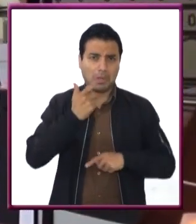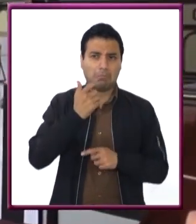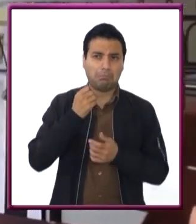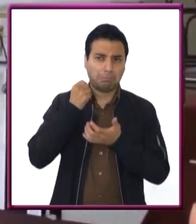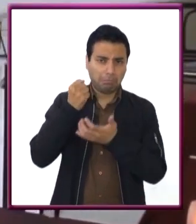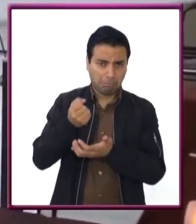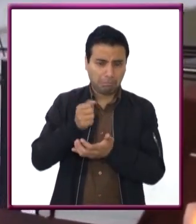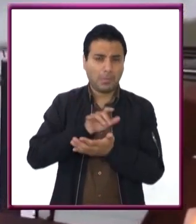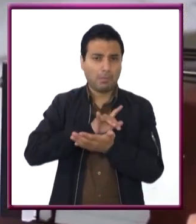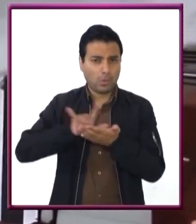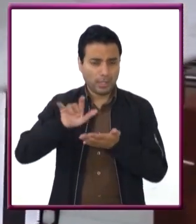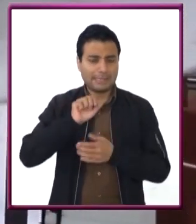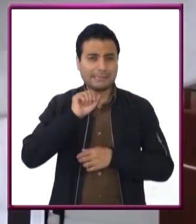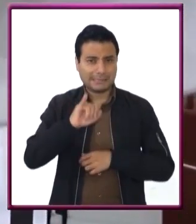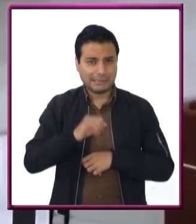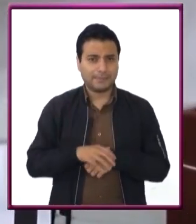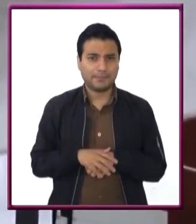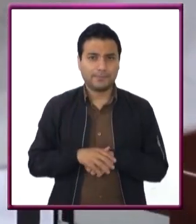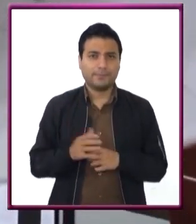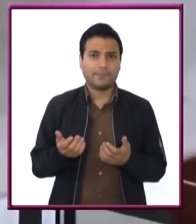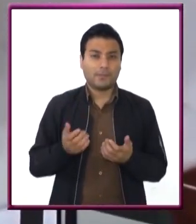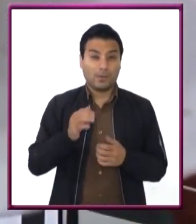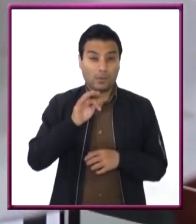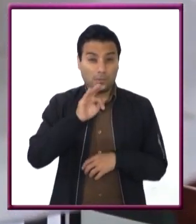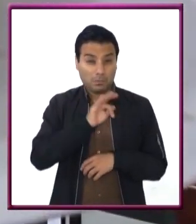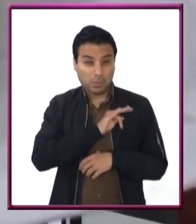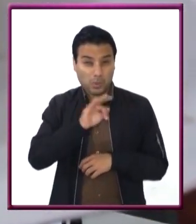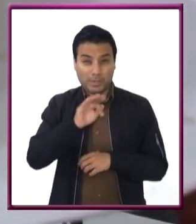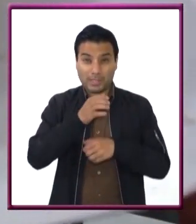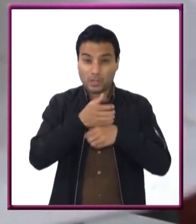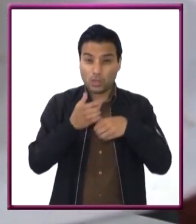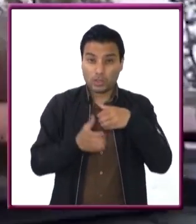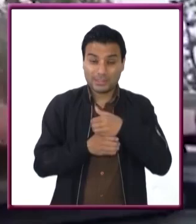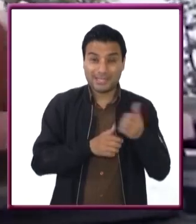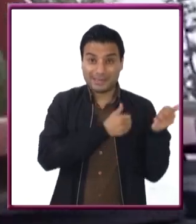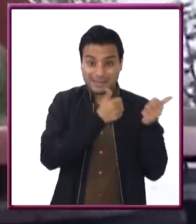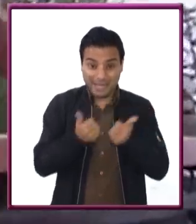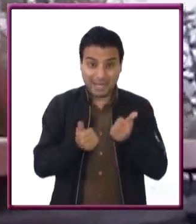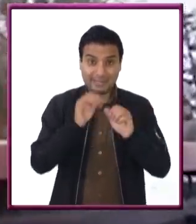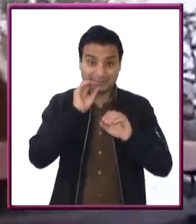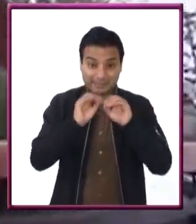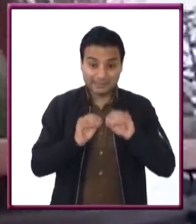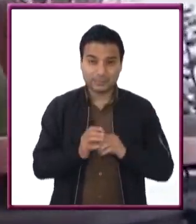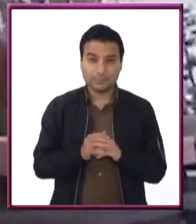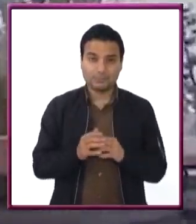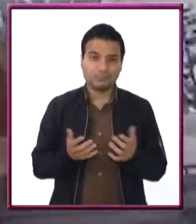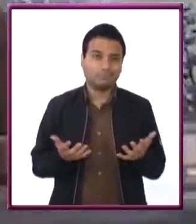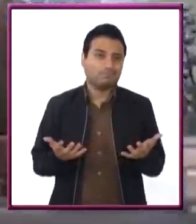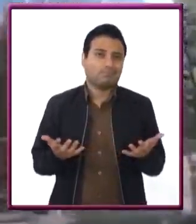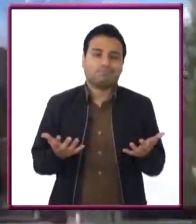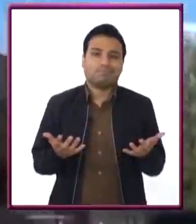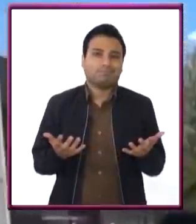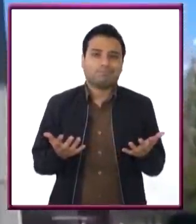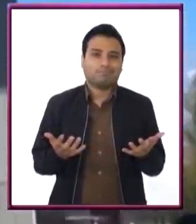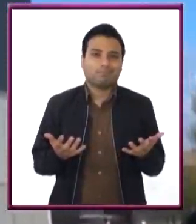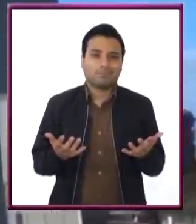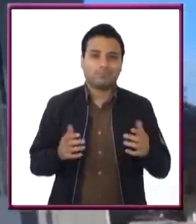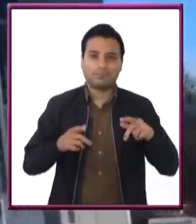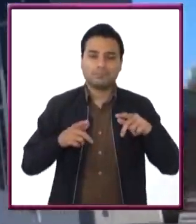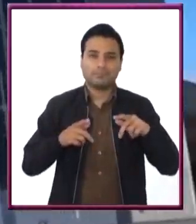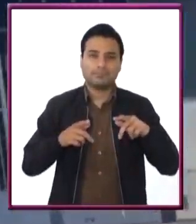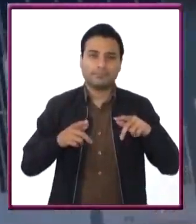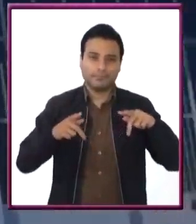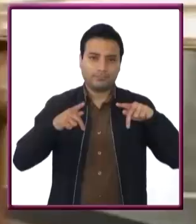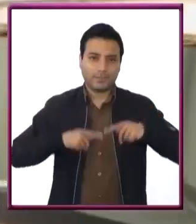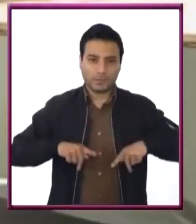sí los pudo haber tenido, pero la logística para mover todo, acuérdate que la humanidad ha avanzado a base de